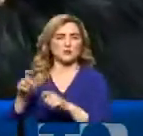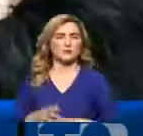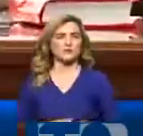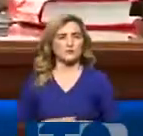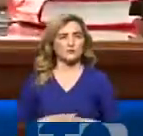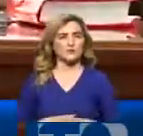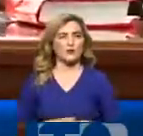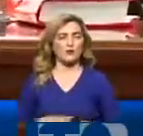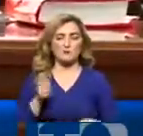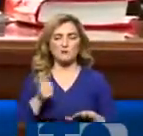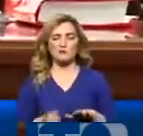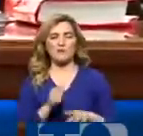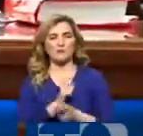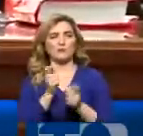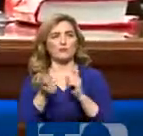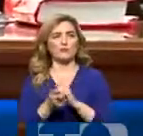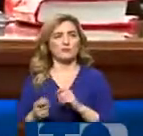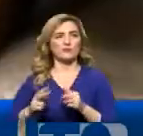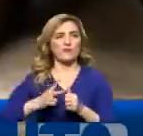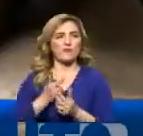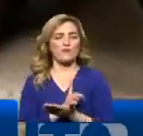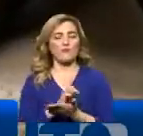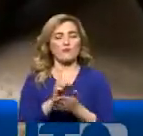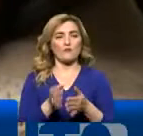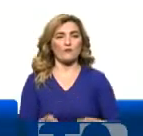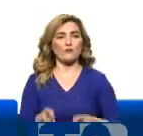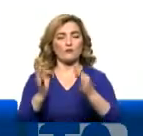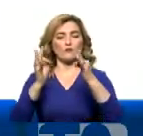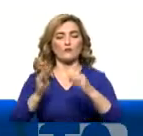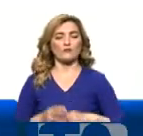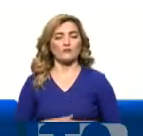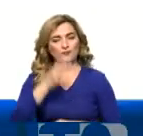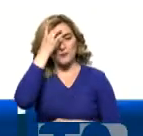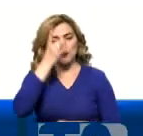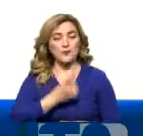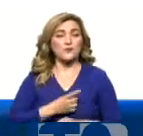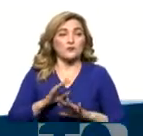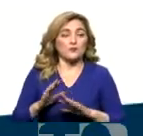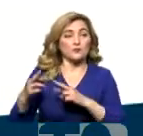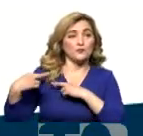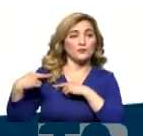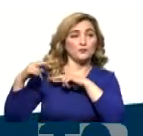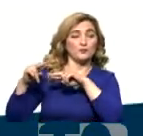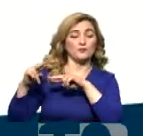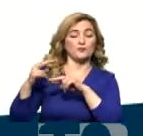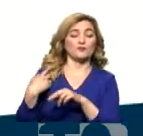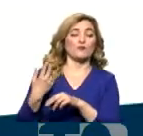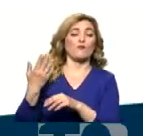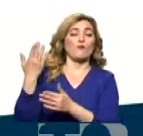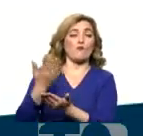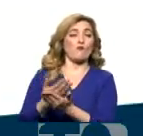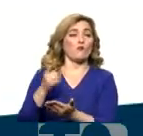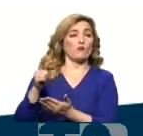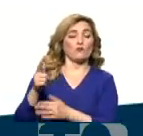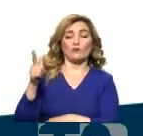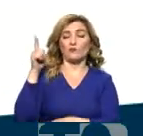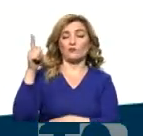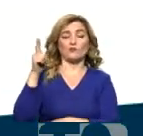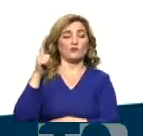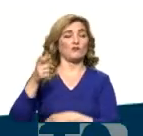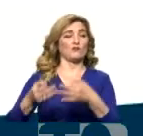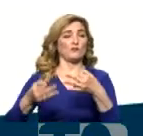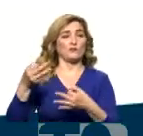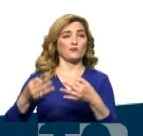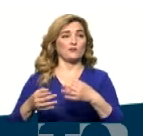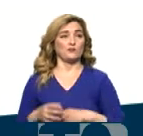estudian de inferir la audiencia para la segunda semana de febrero la decisión final está en manos del juez ponente iván león quien forma parte del tribunal